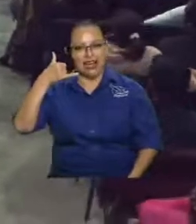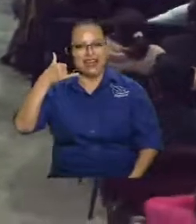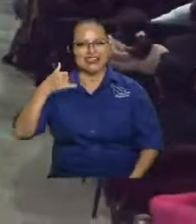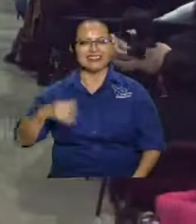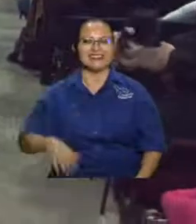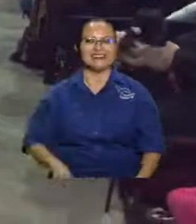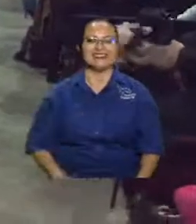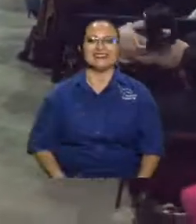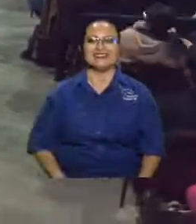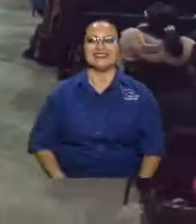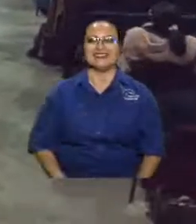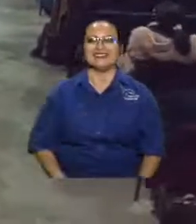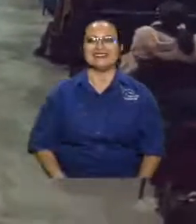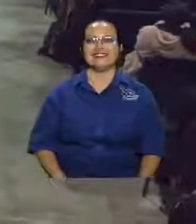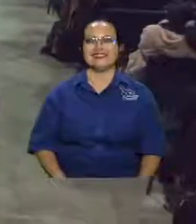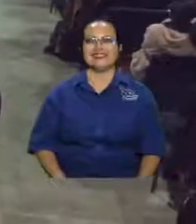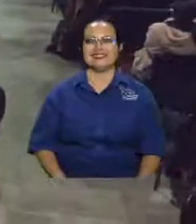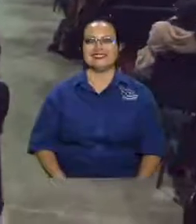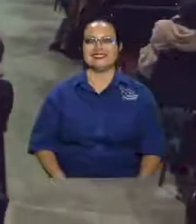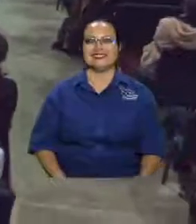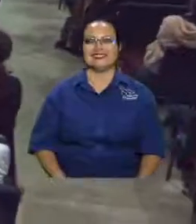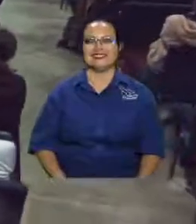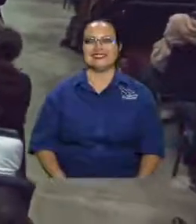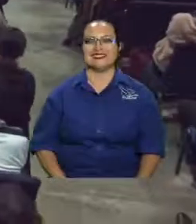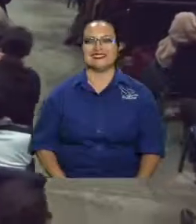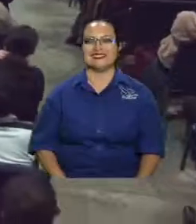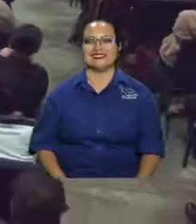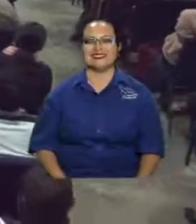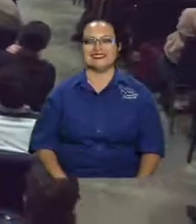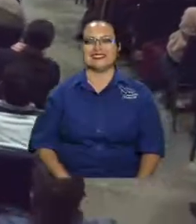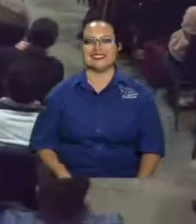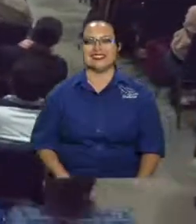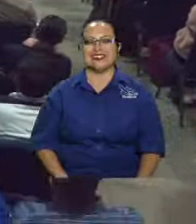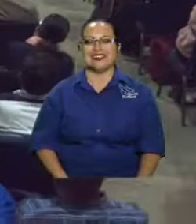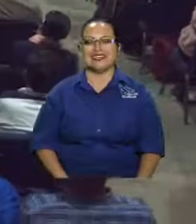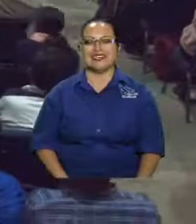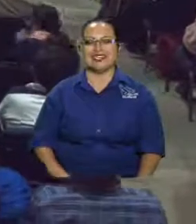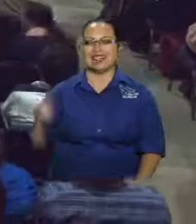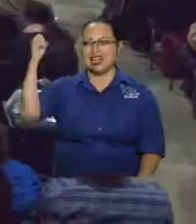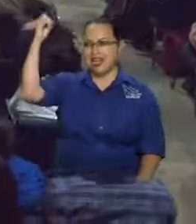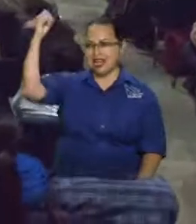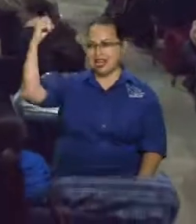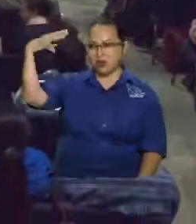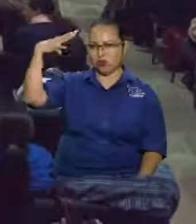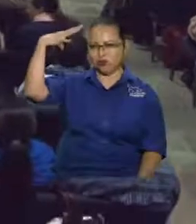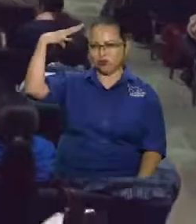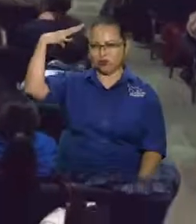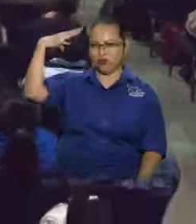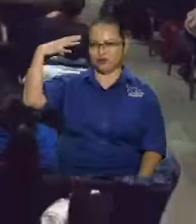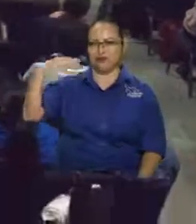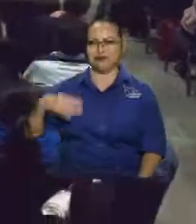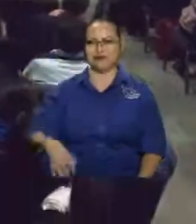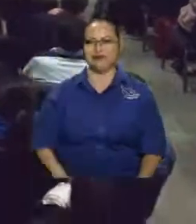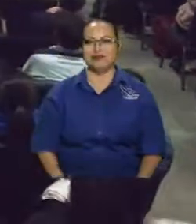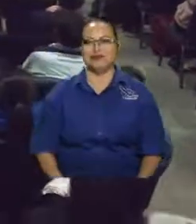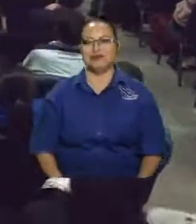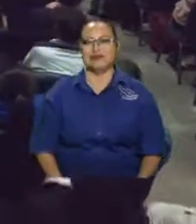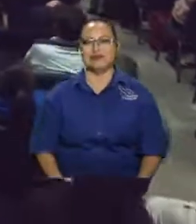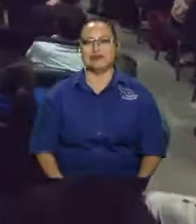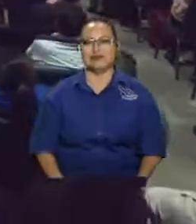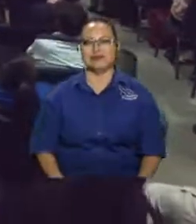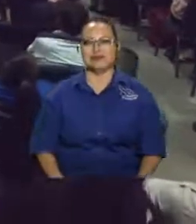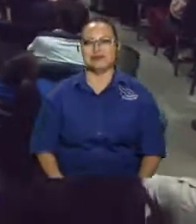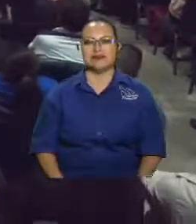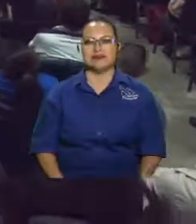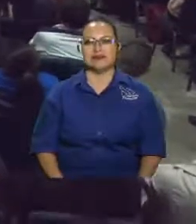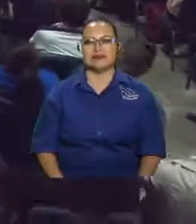Celular. Va, ahí está el celular. Va, ahí está el celular. Mejor en vez de celular, luz.